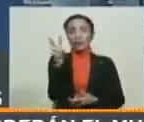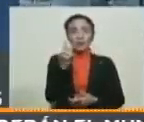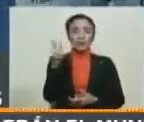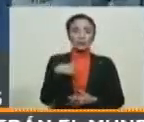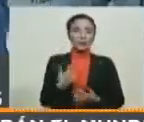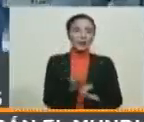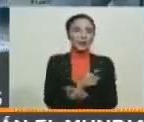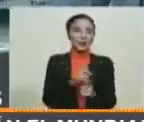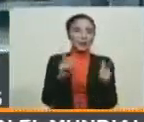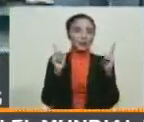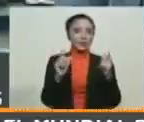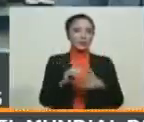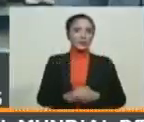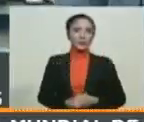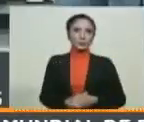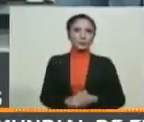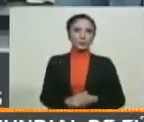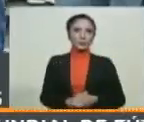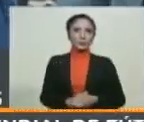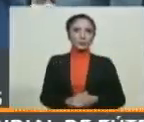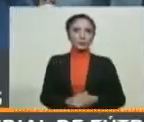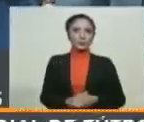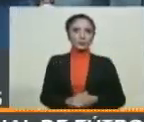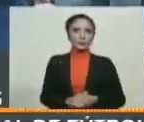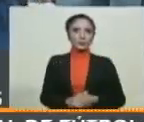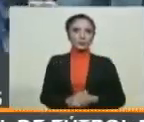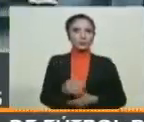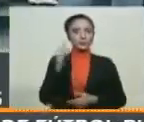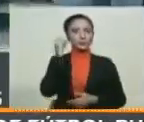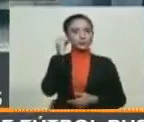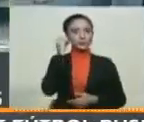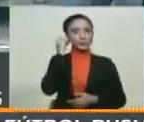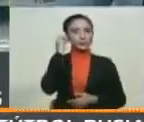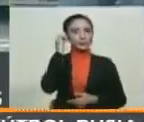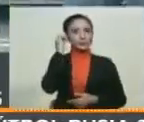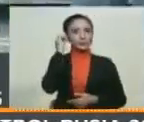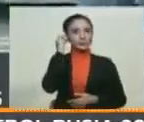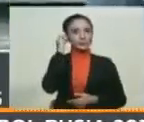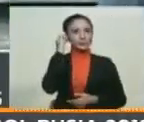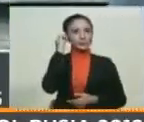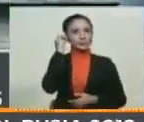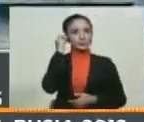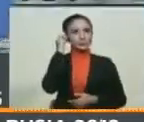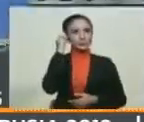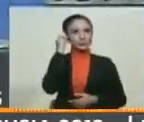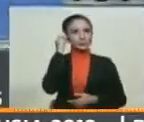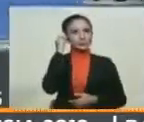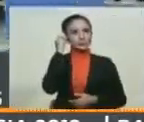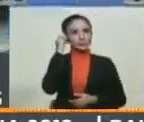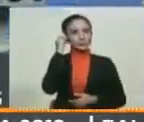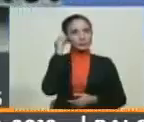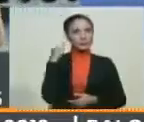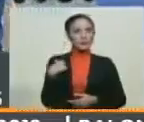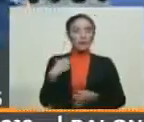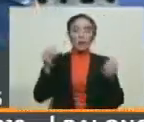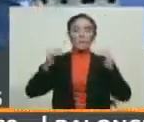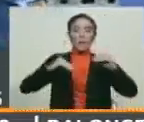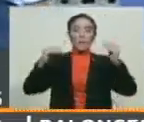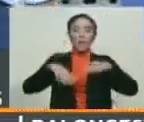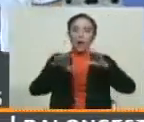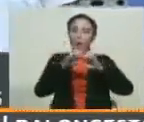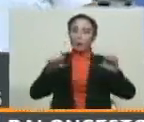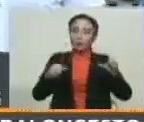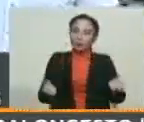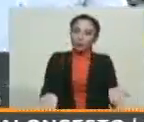una nación potencia tenemos que seguir fortaleciendo la educación de nuestros hijos y de la